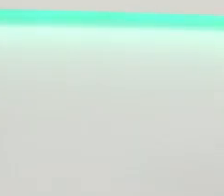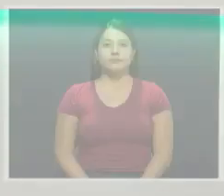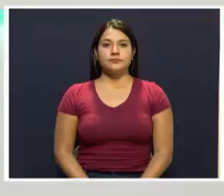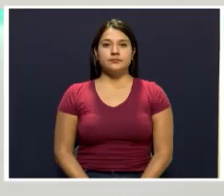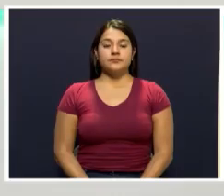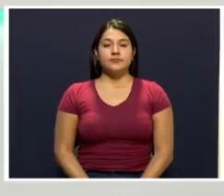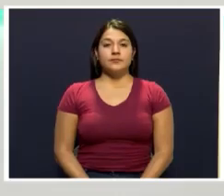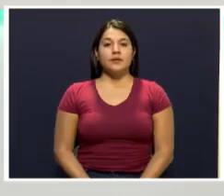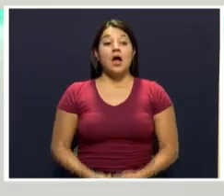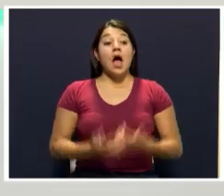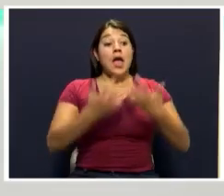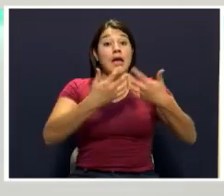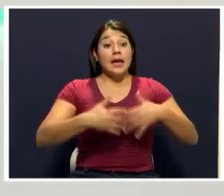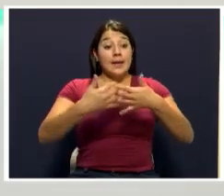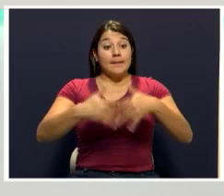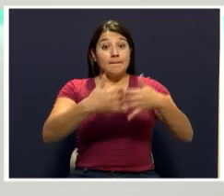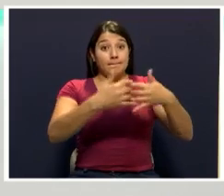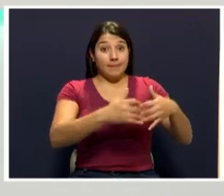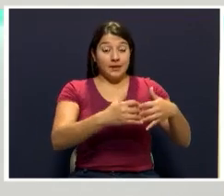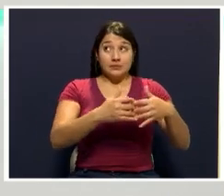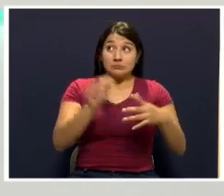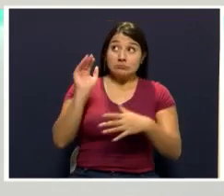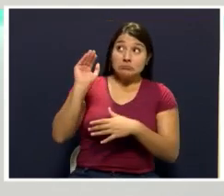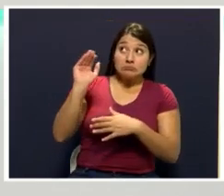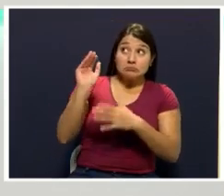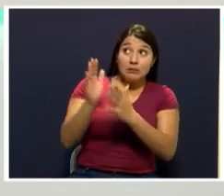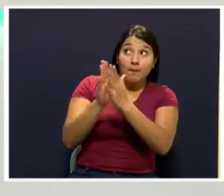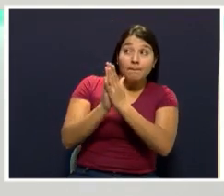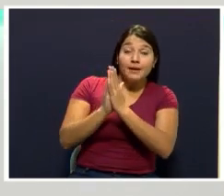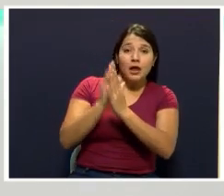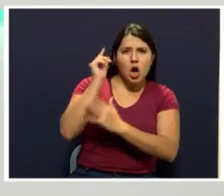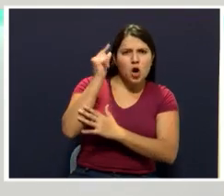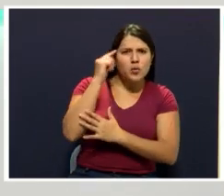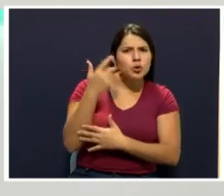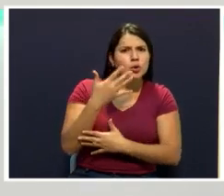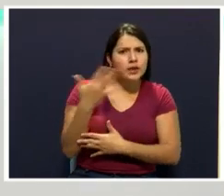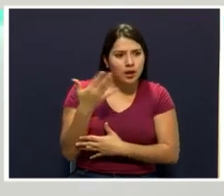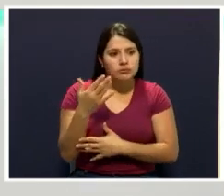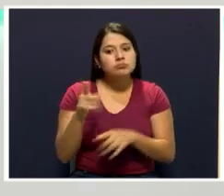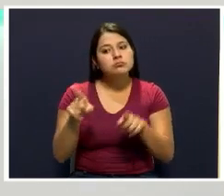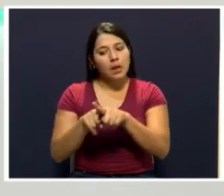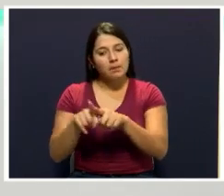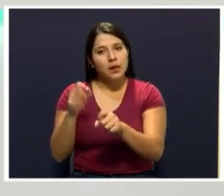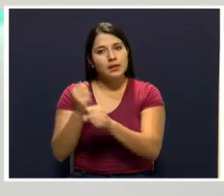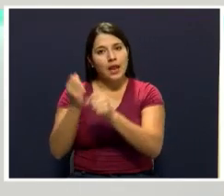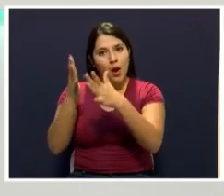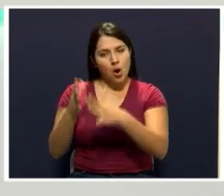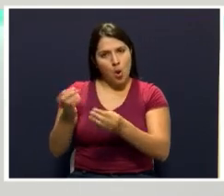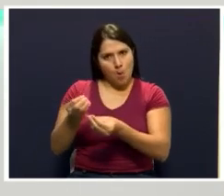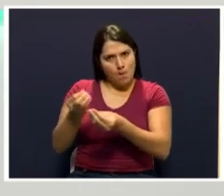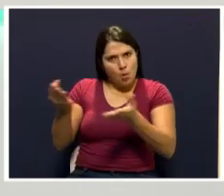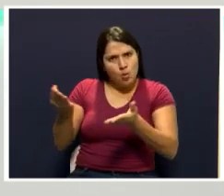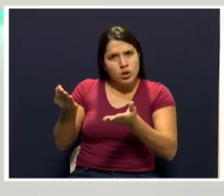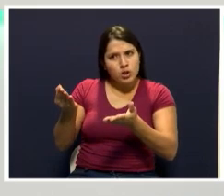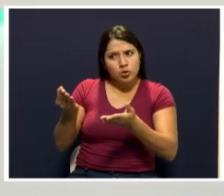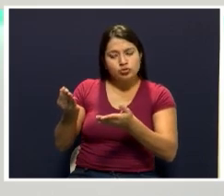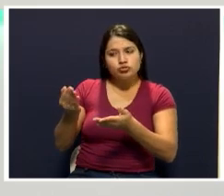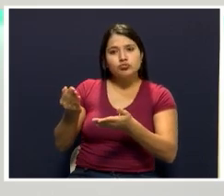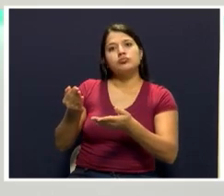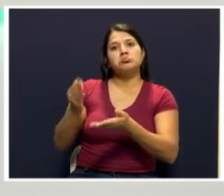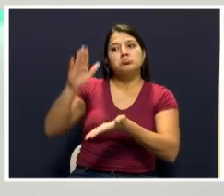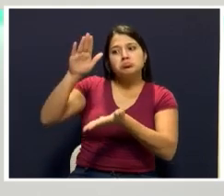Y el sector empresarial insta al gobierno para que aplique a los empleados públicos medidas como reducción de